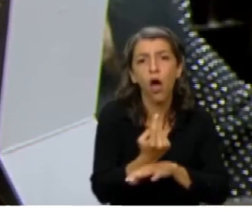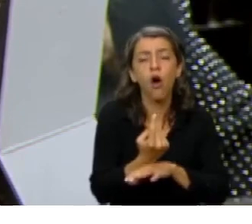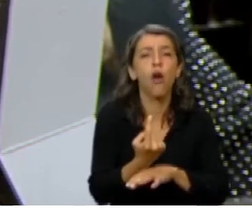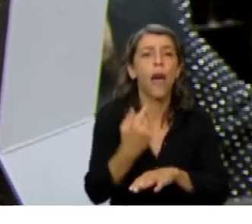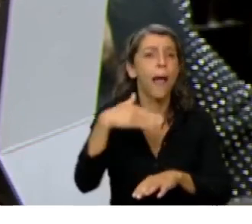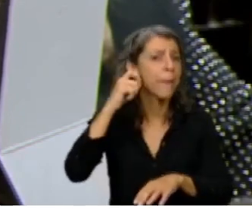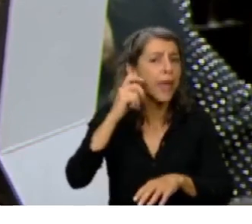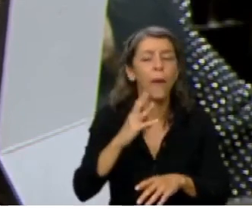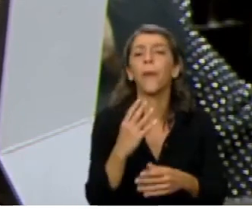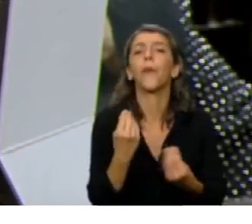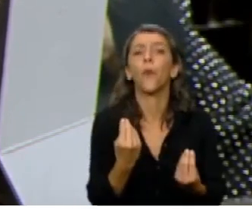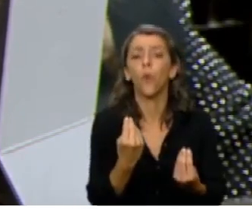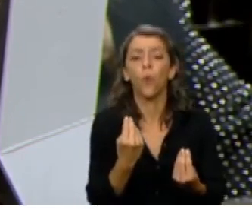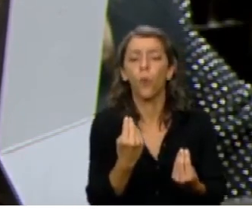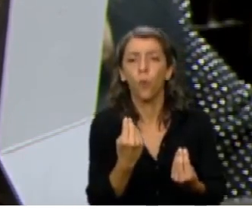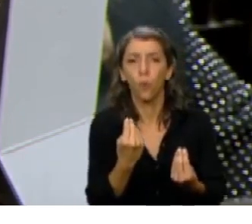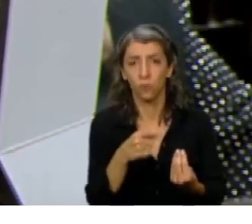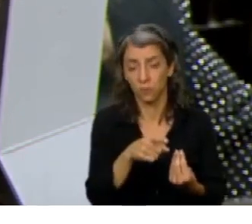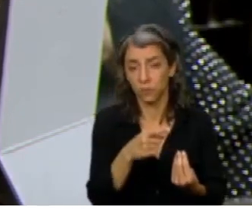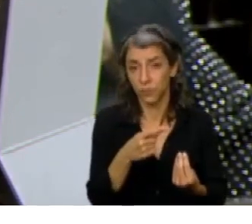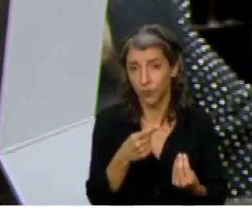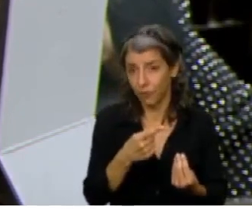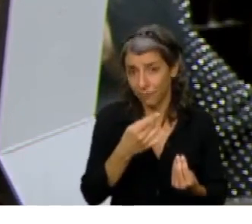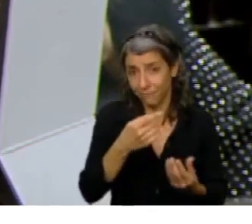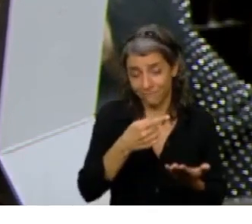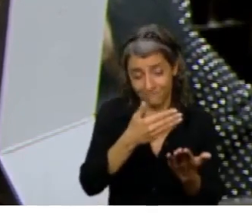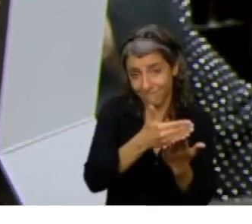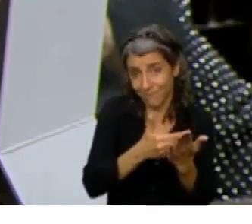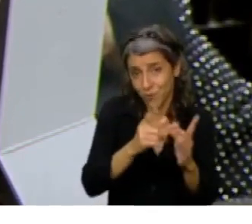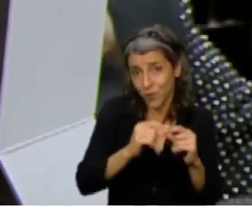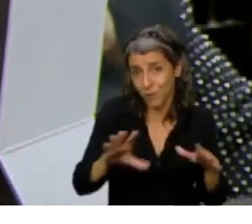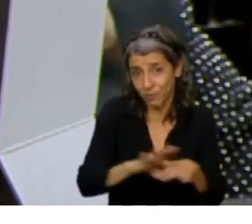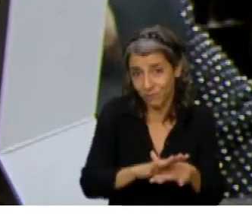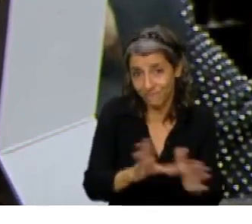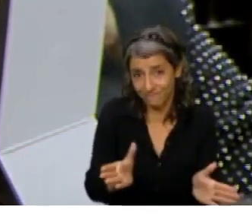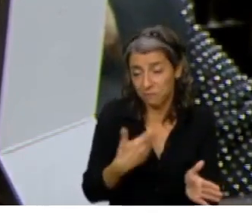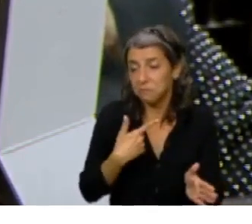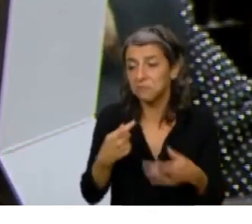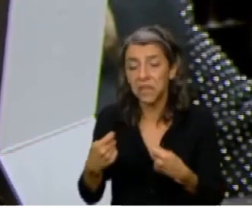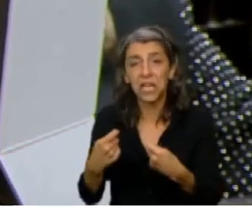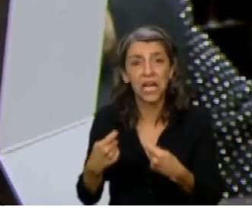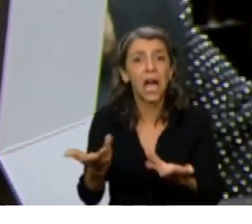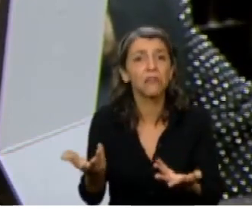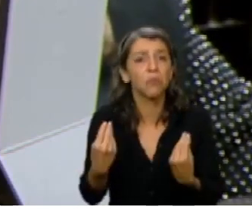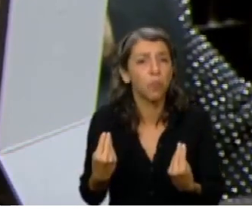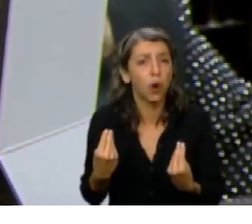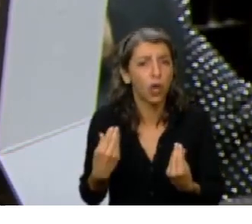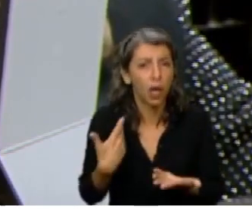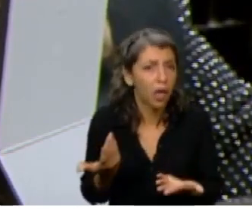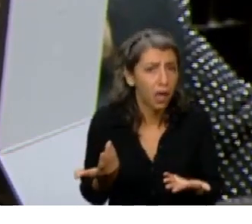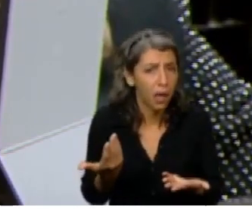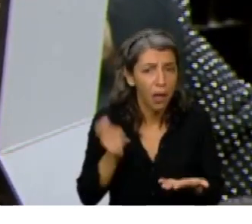hace años. Y esto es así porque hay costos fiscales que no se consideran y no pagan CAMMESA,